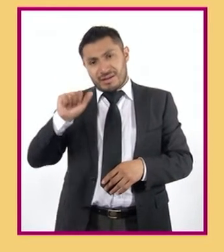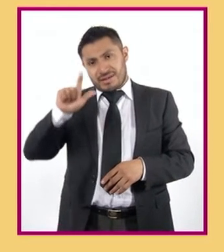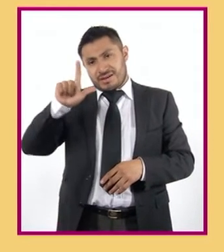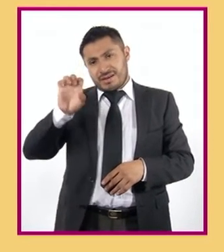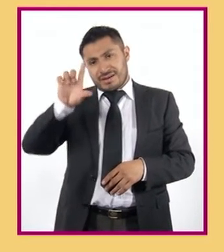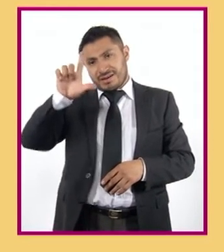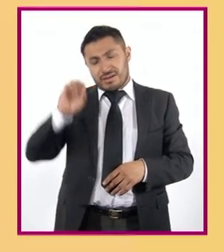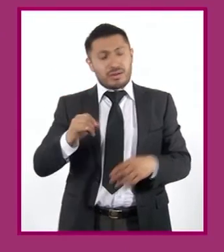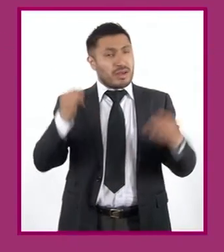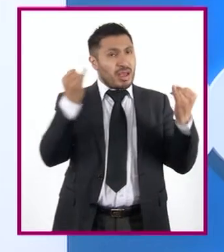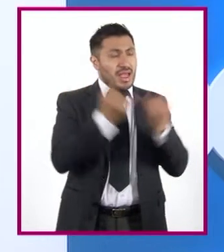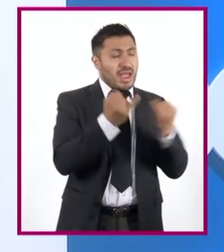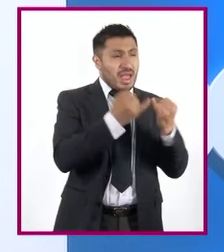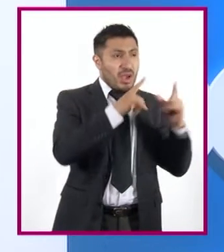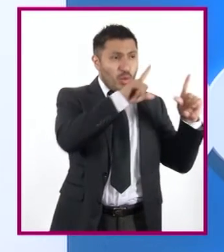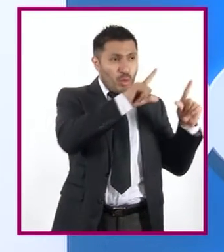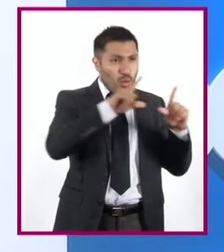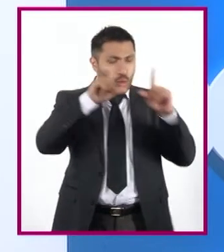imagen.